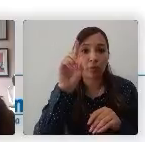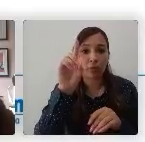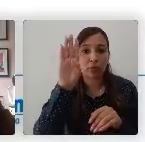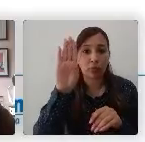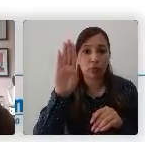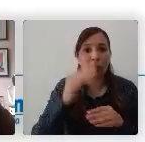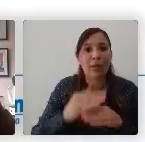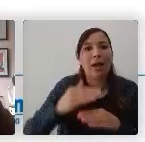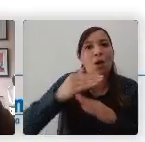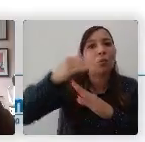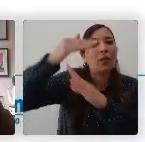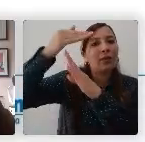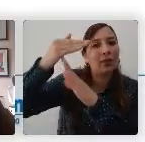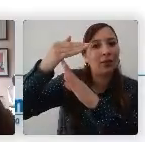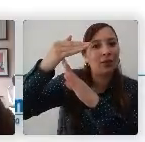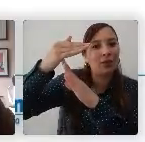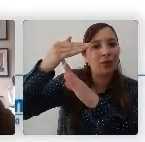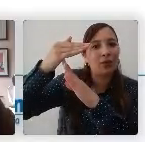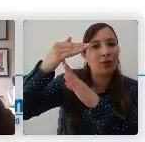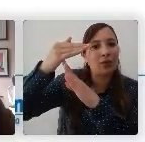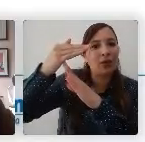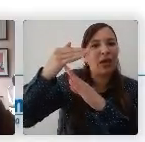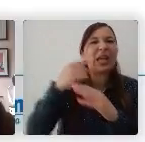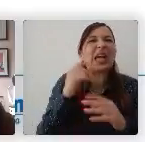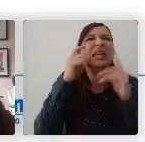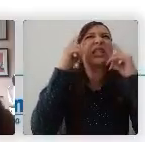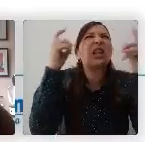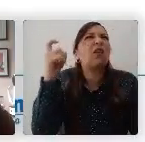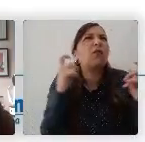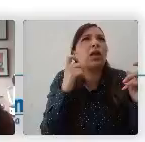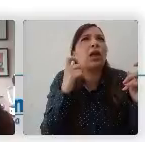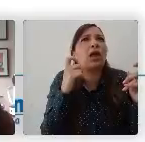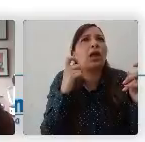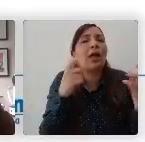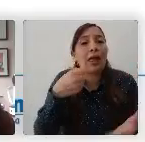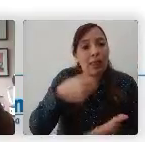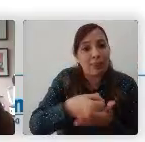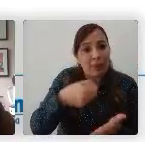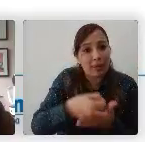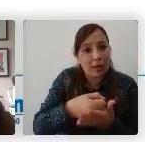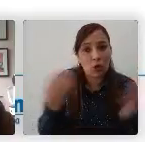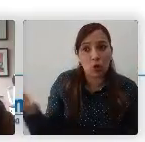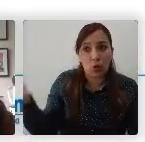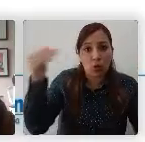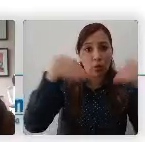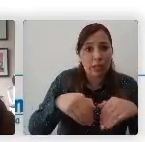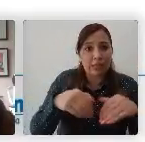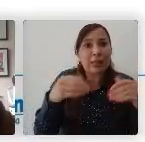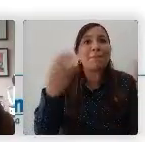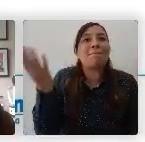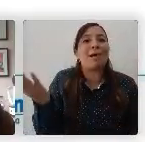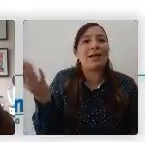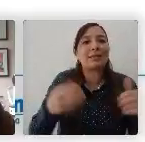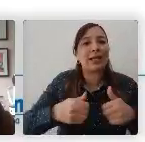más tiempo en las comunidades o están invirtiendo más en este de la experiencia turística cada vez está cobrando más la relevancia